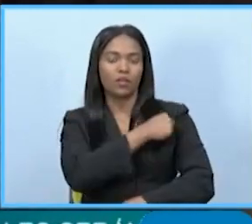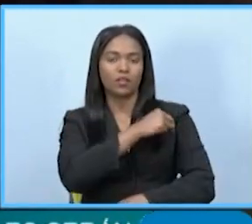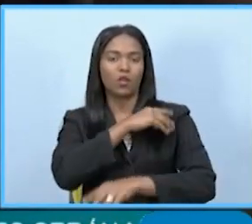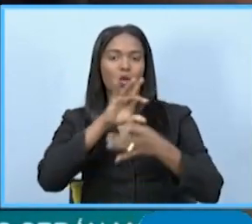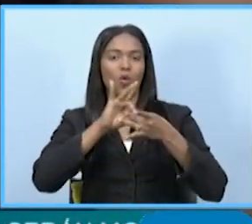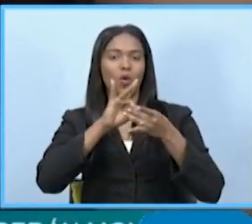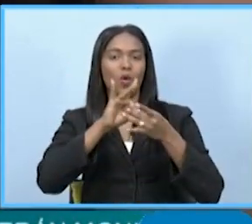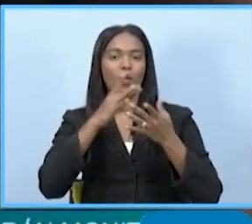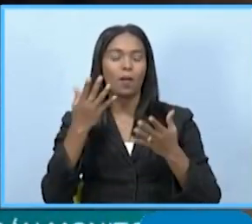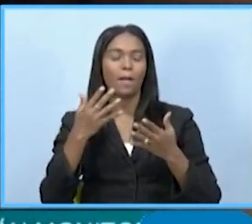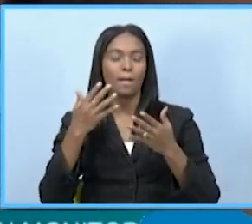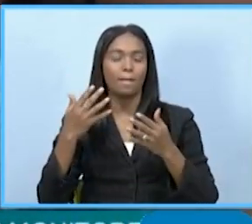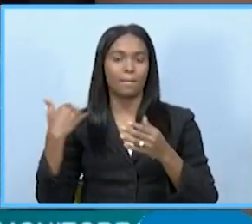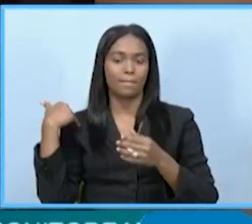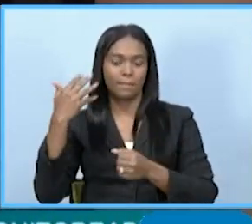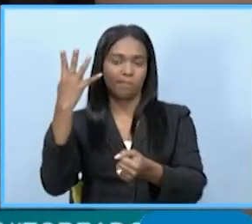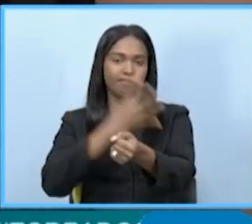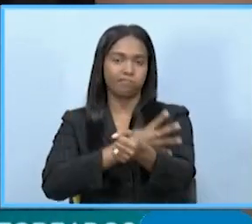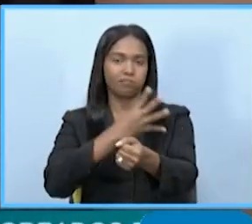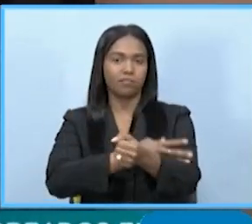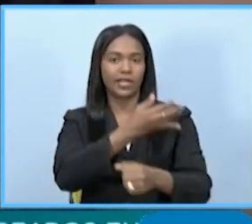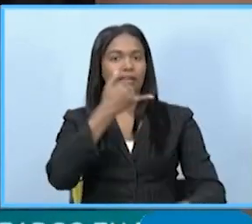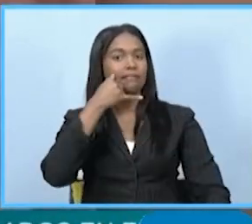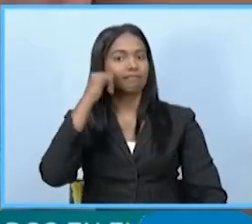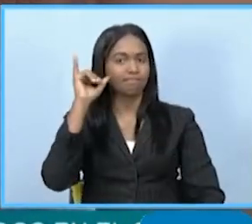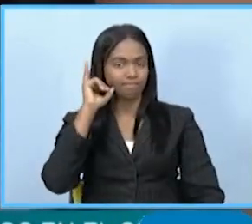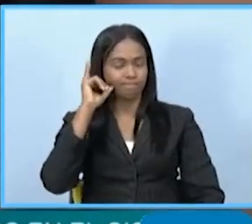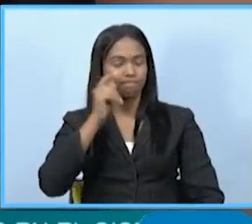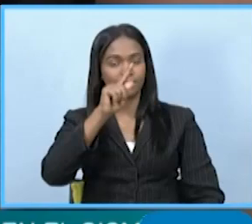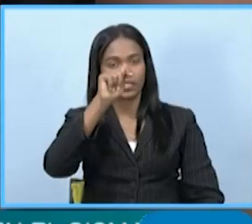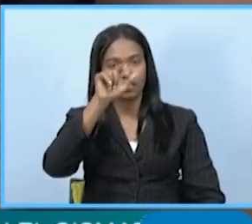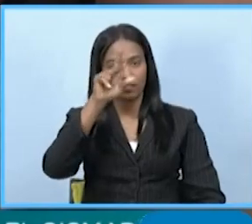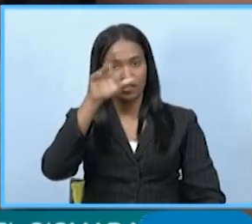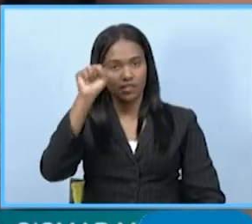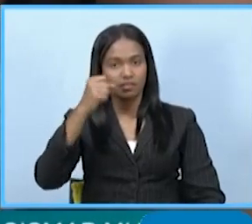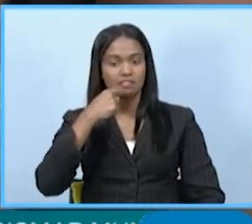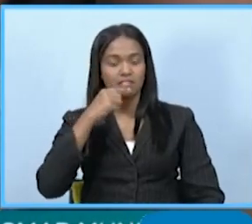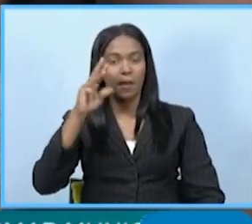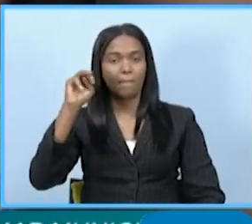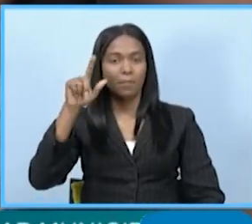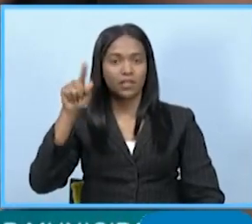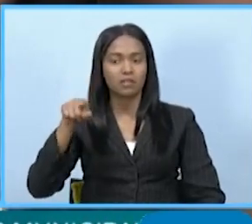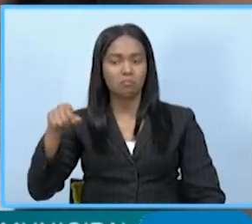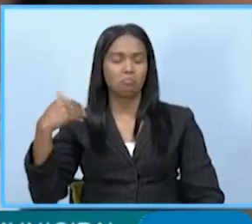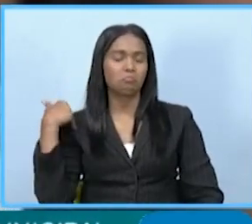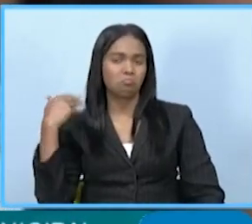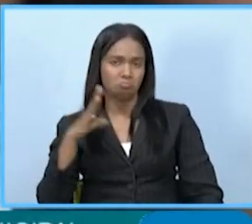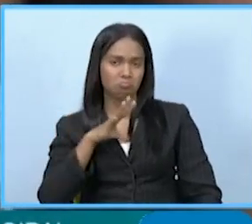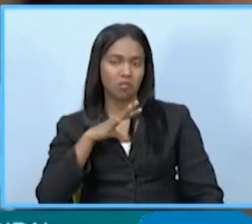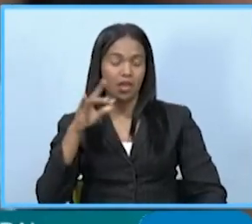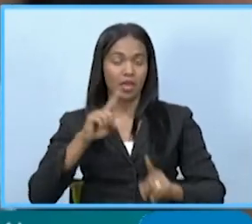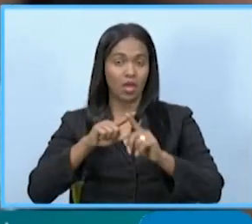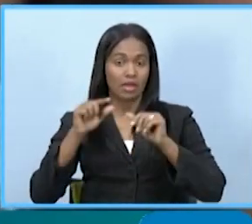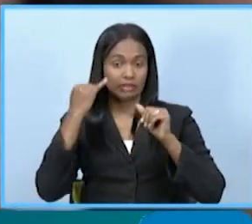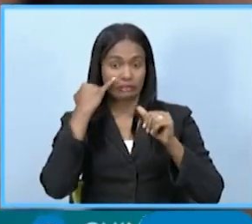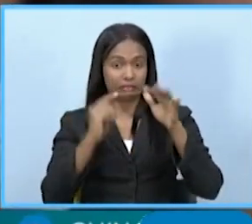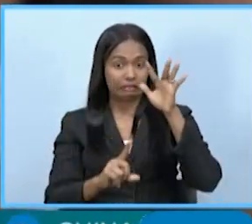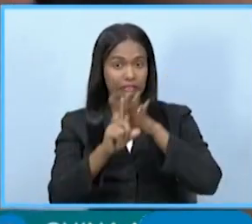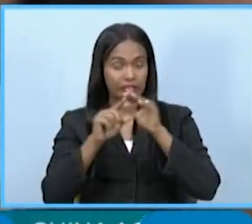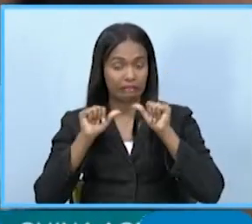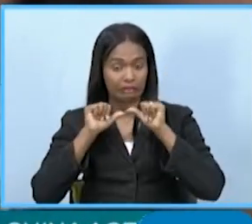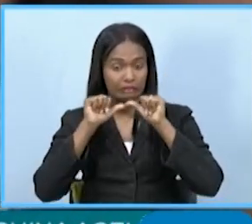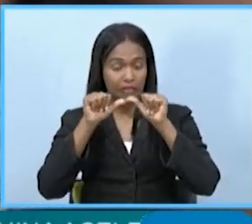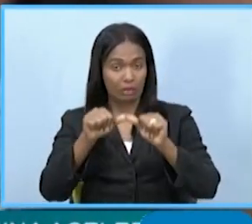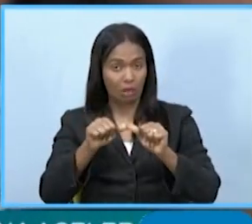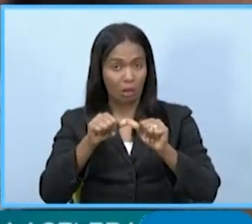del Norte, donde está ingresado desde ayer. Taveras informó que Martínez está estable. Además, dijo que de seguir evolucionando como